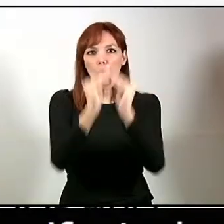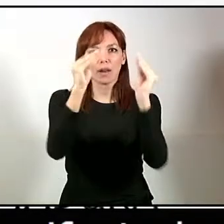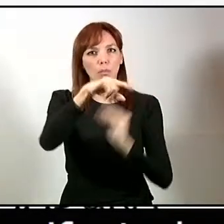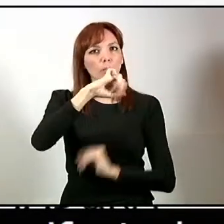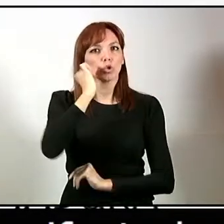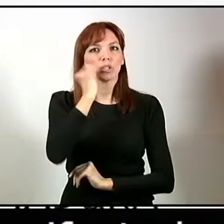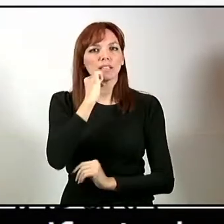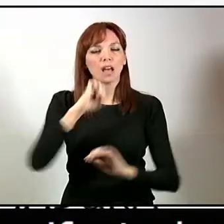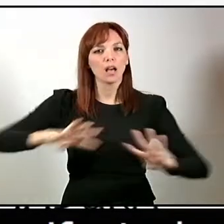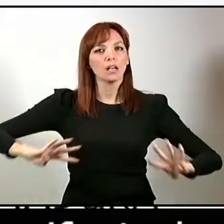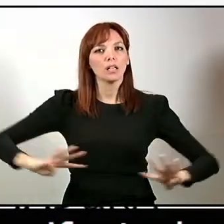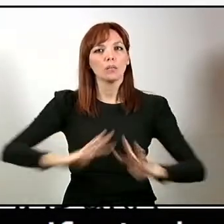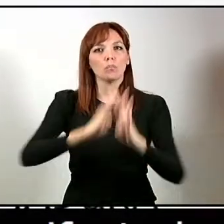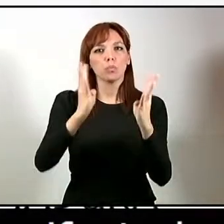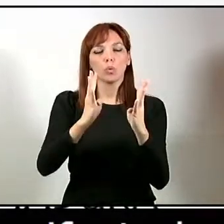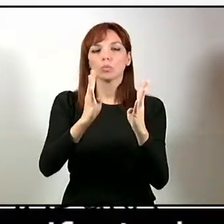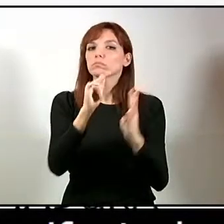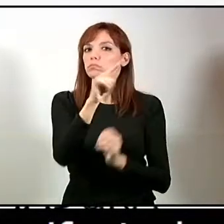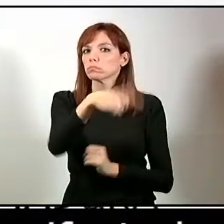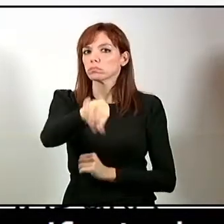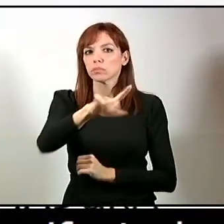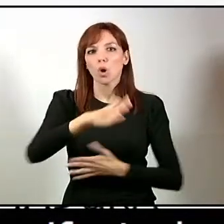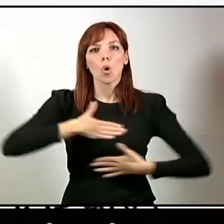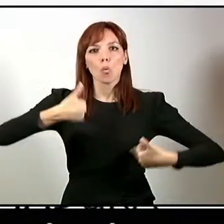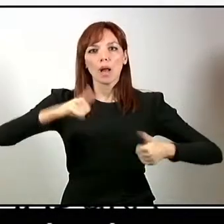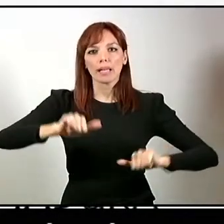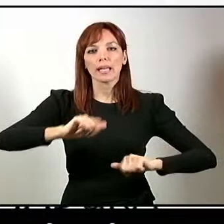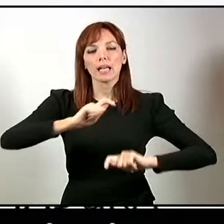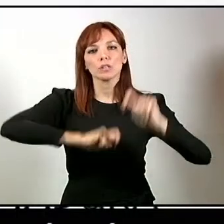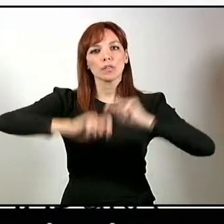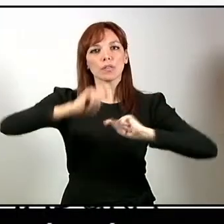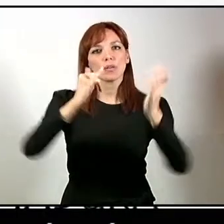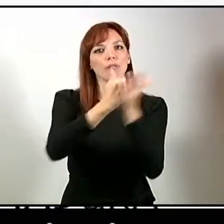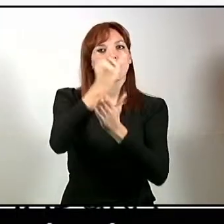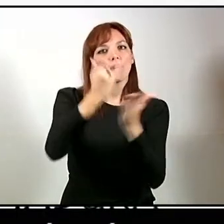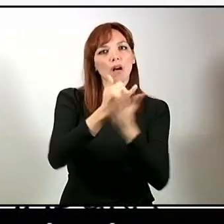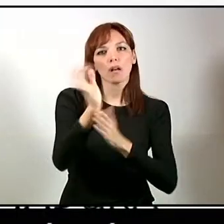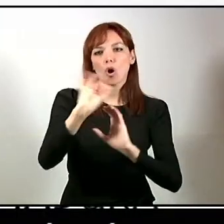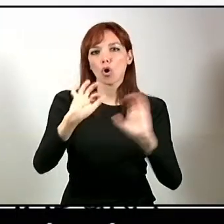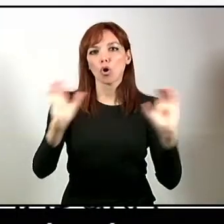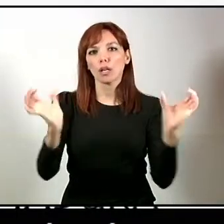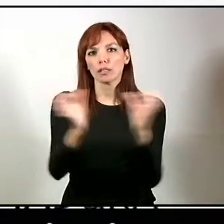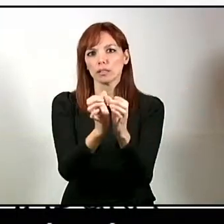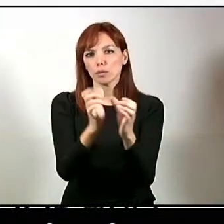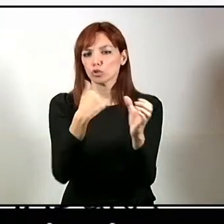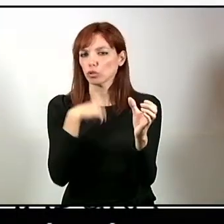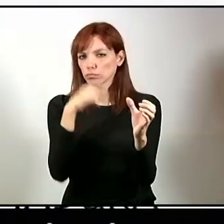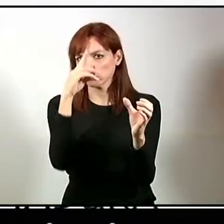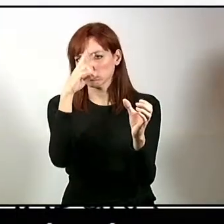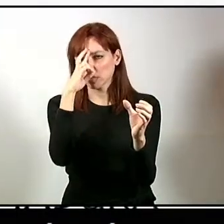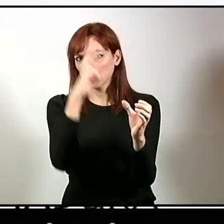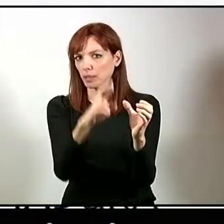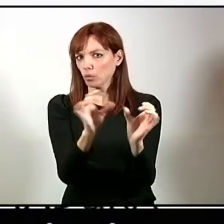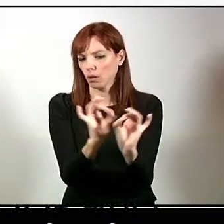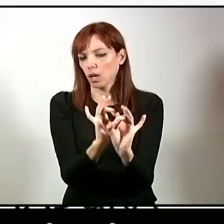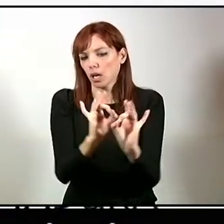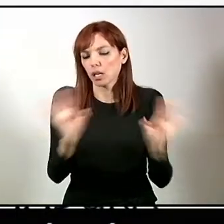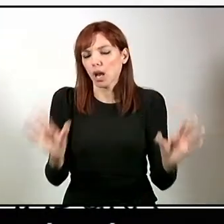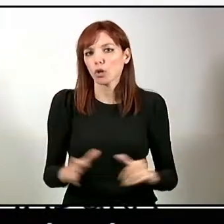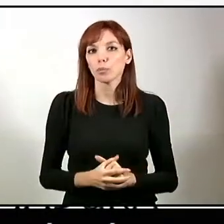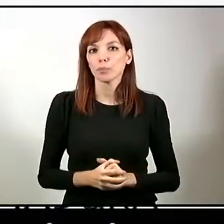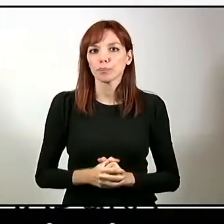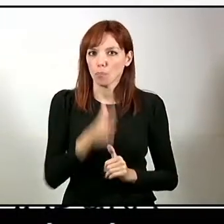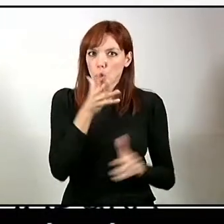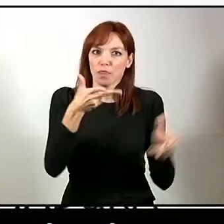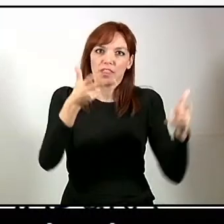protestas o manifestaciones legales que haga cualquier organización agraria o cualquier colectivo. Faltaría más. Estamos en democracia.